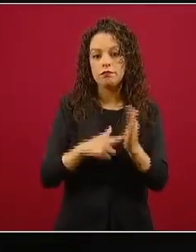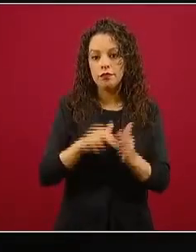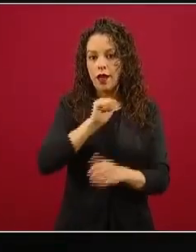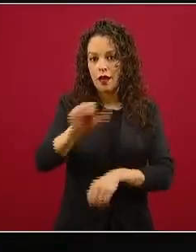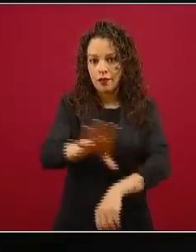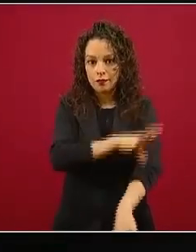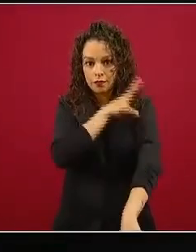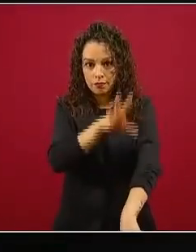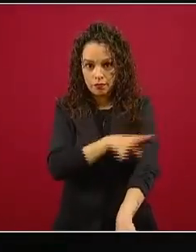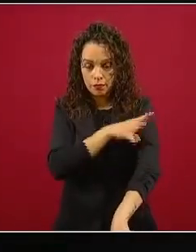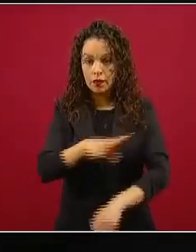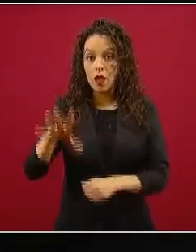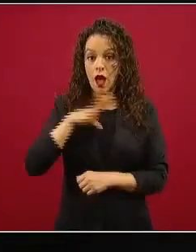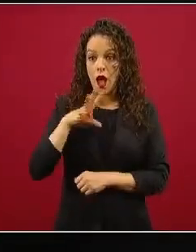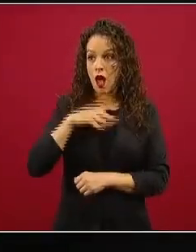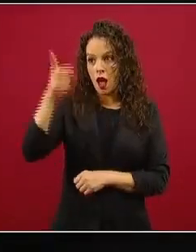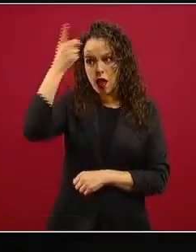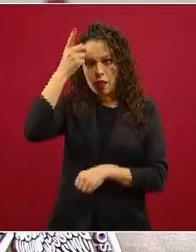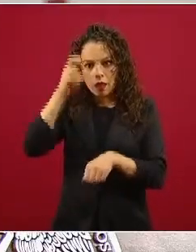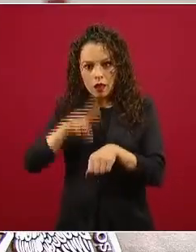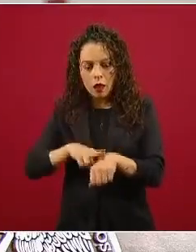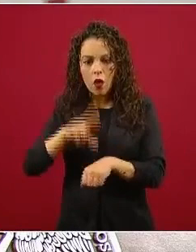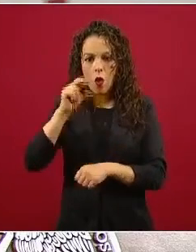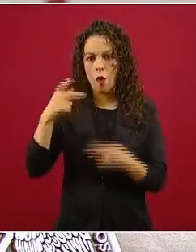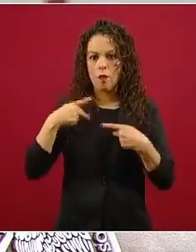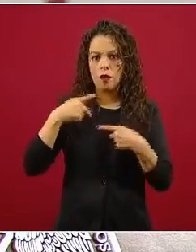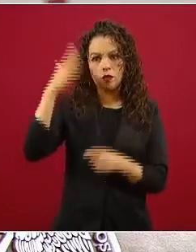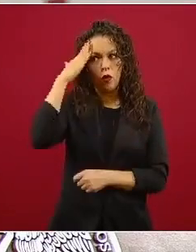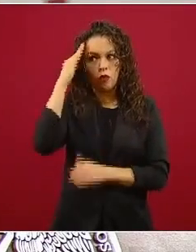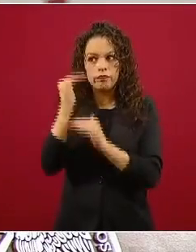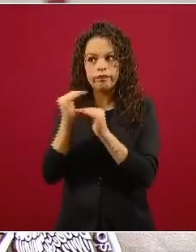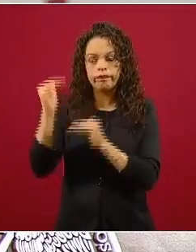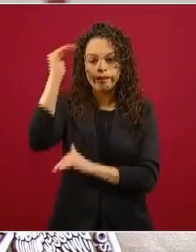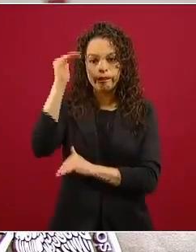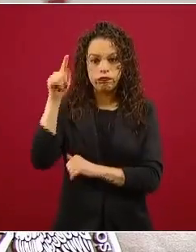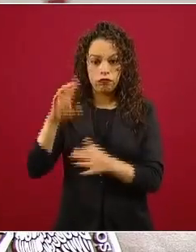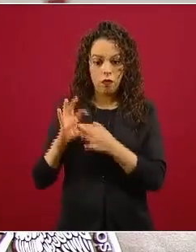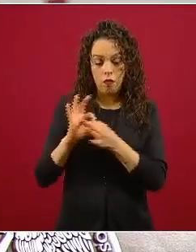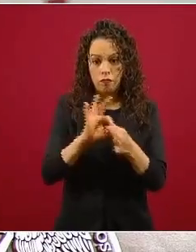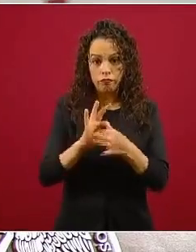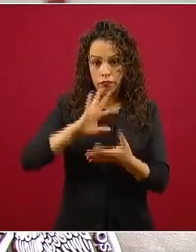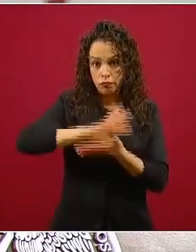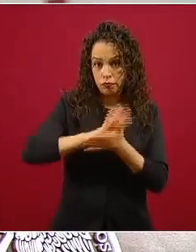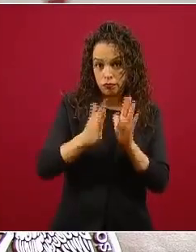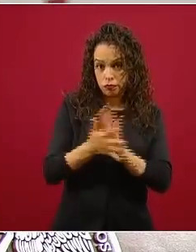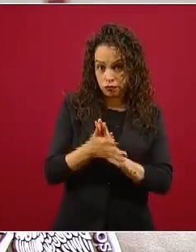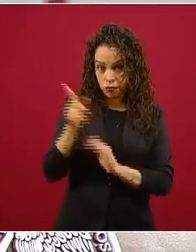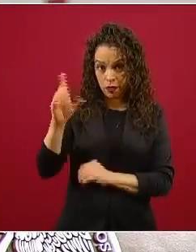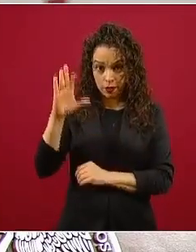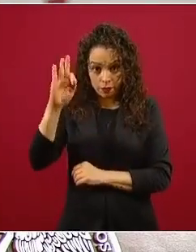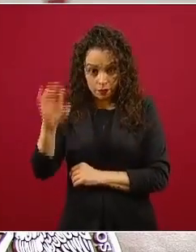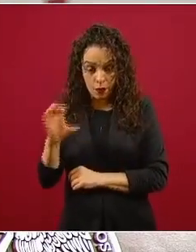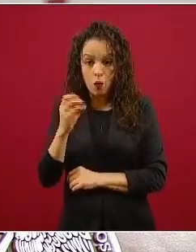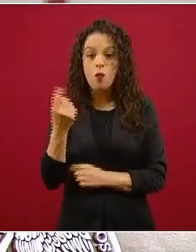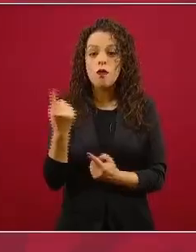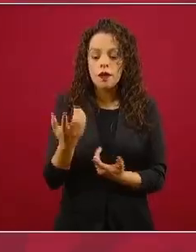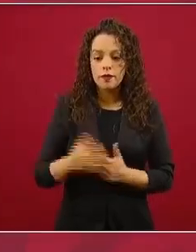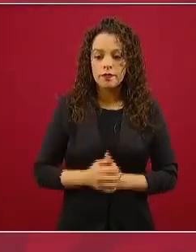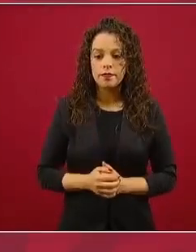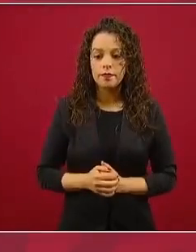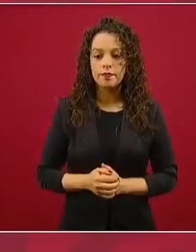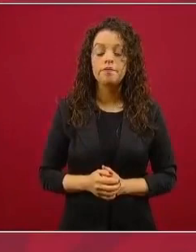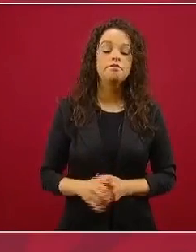de la CFE o de órganos autónomos. Sí, vienen de tiempo atrás estos contratos que